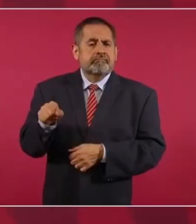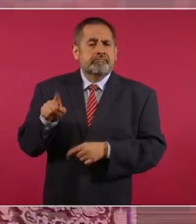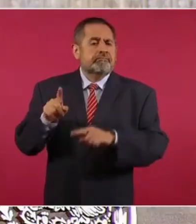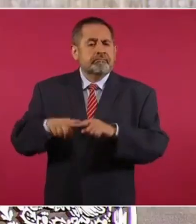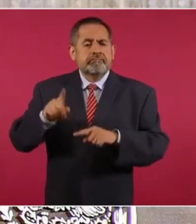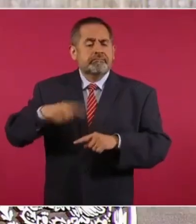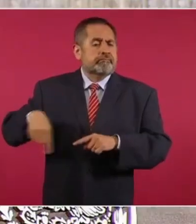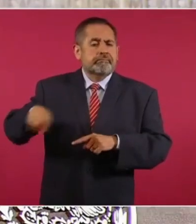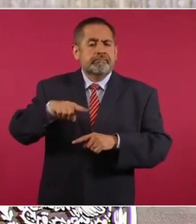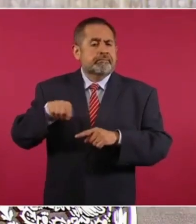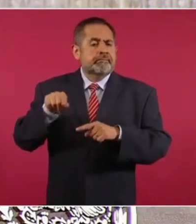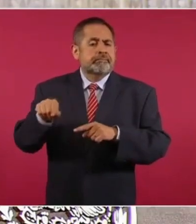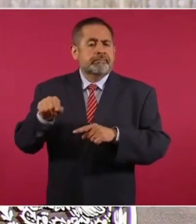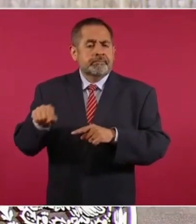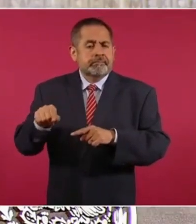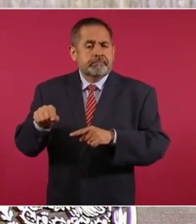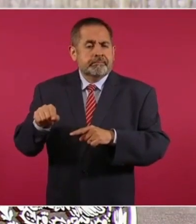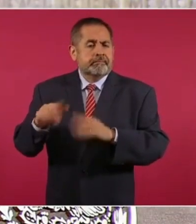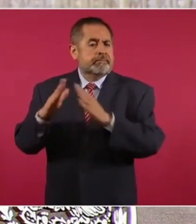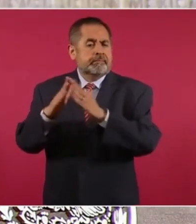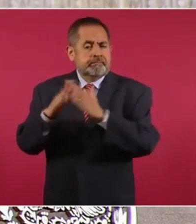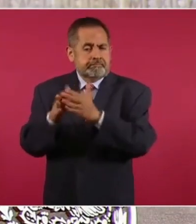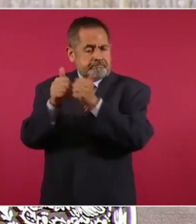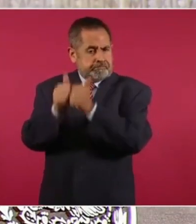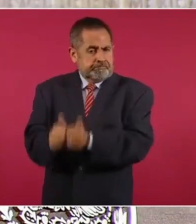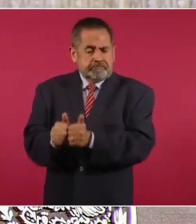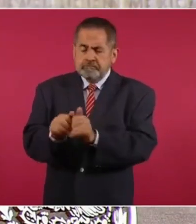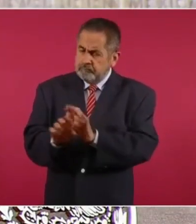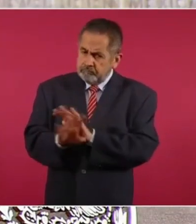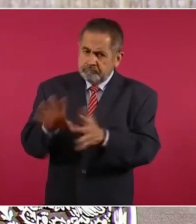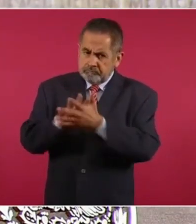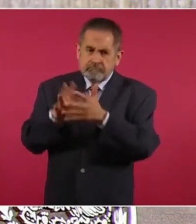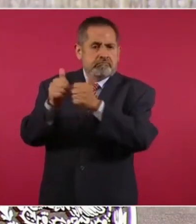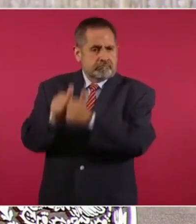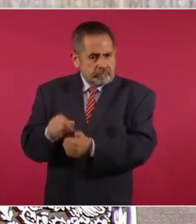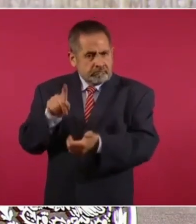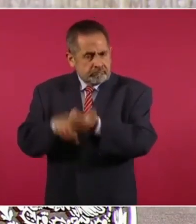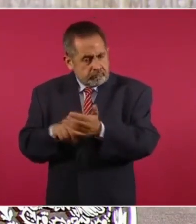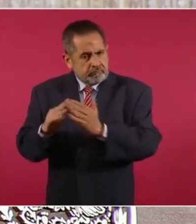estuviese en su domicilio,